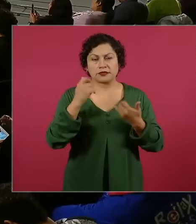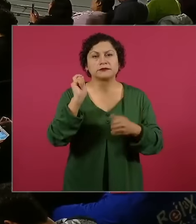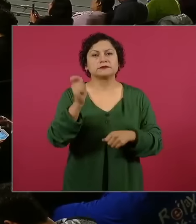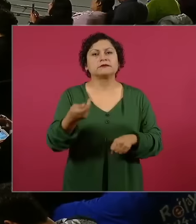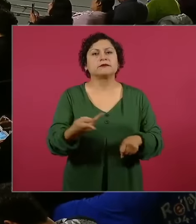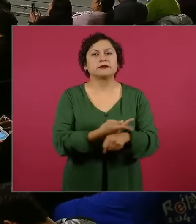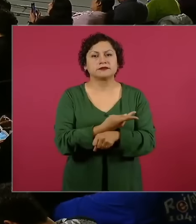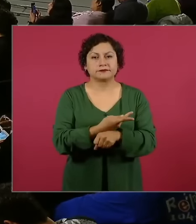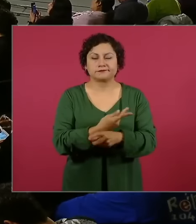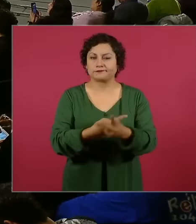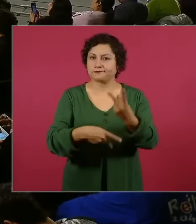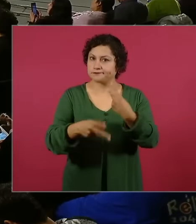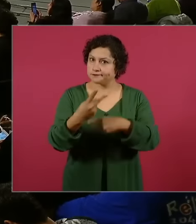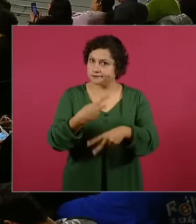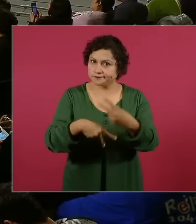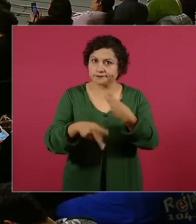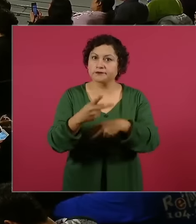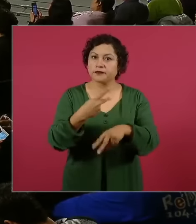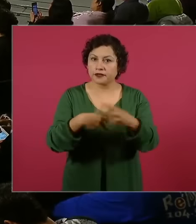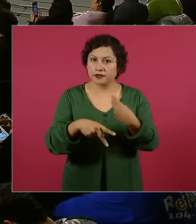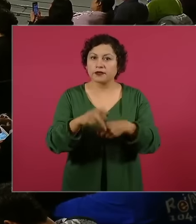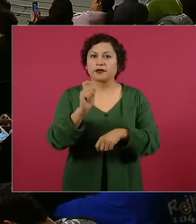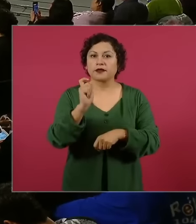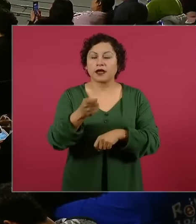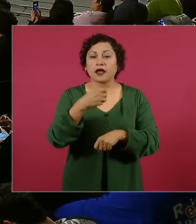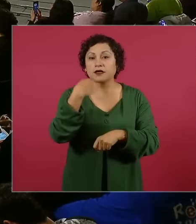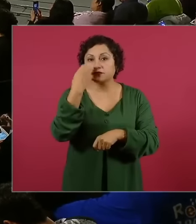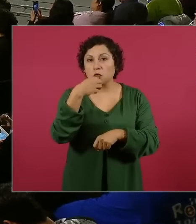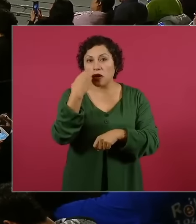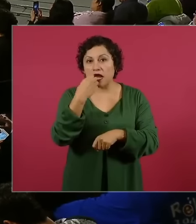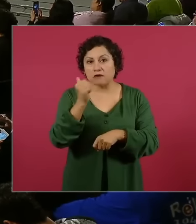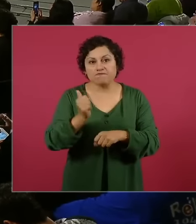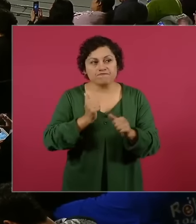disminuido el abandono de la escuela.